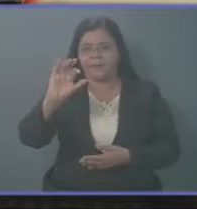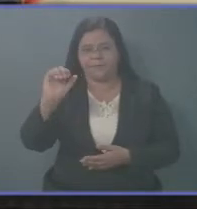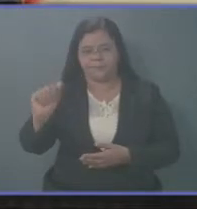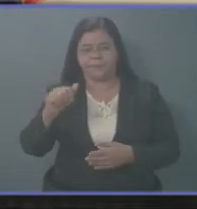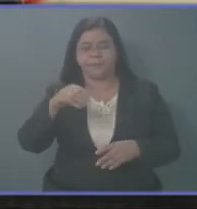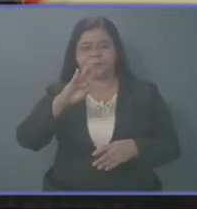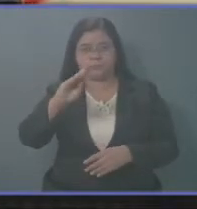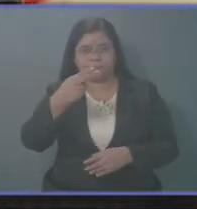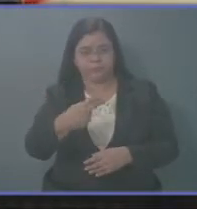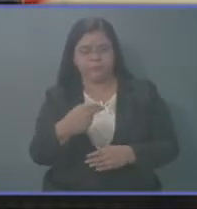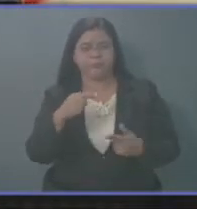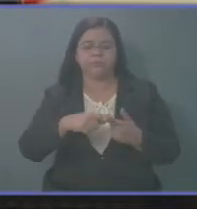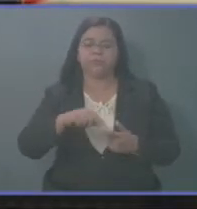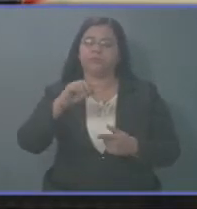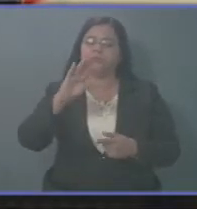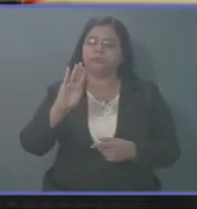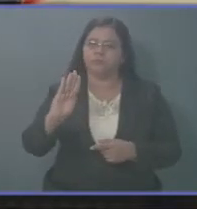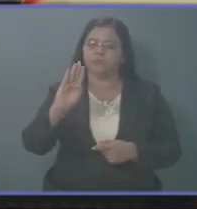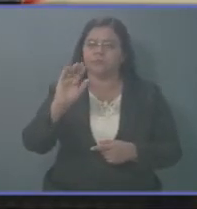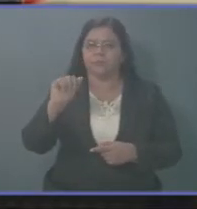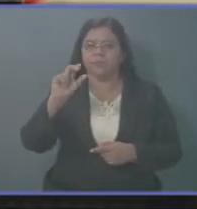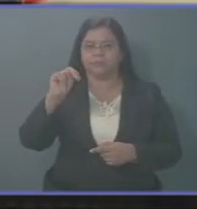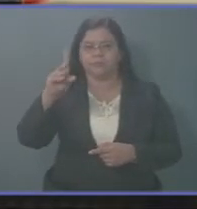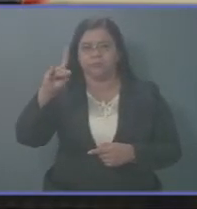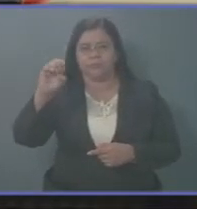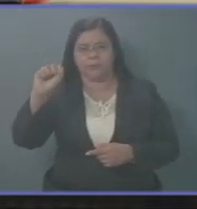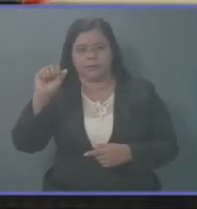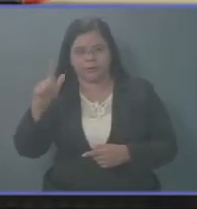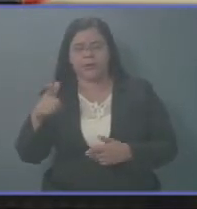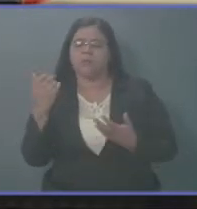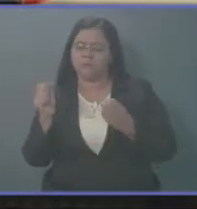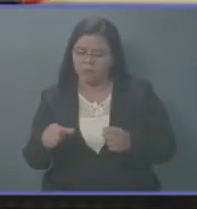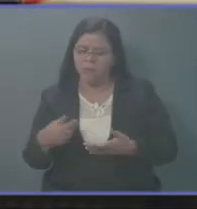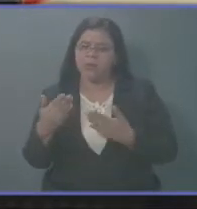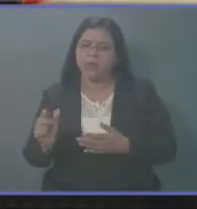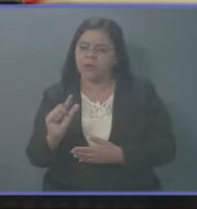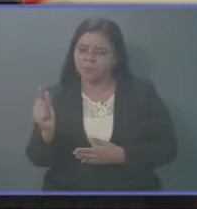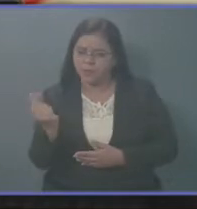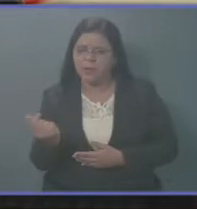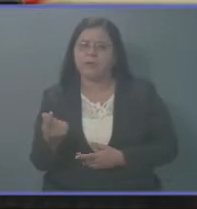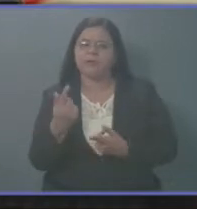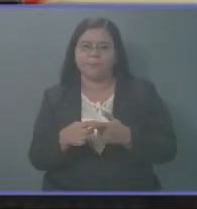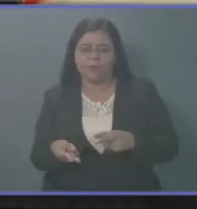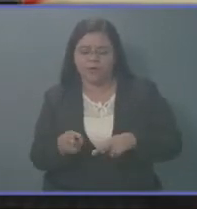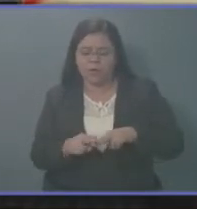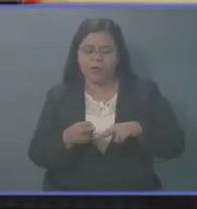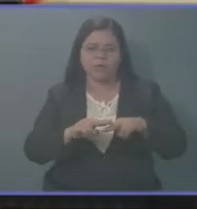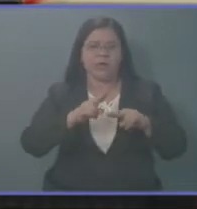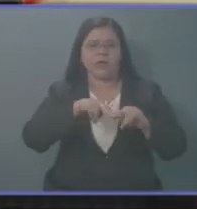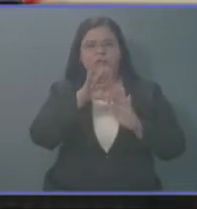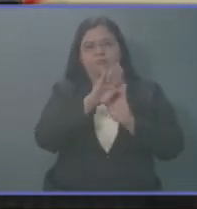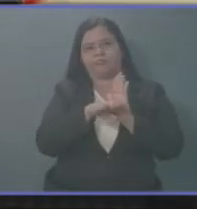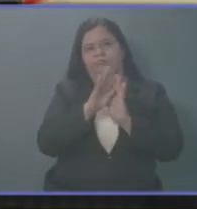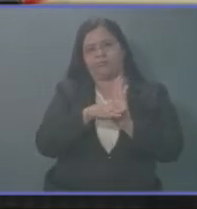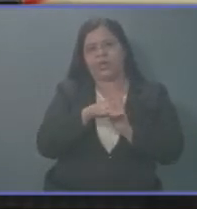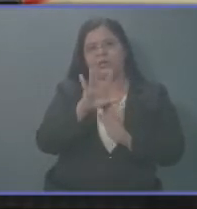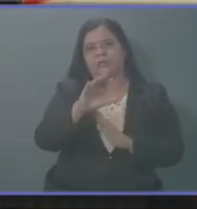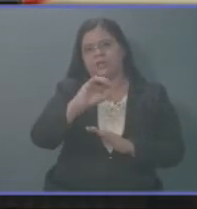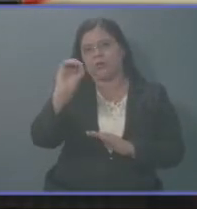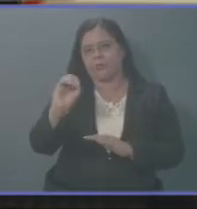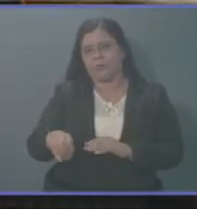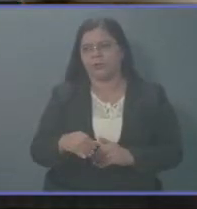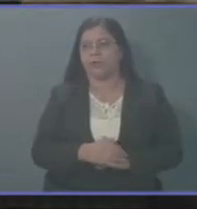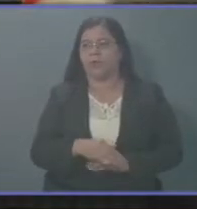de El Salvador y Banco de Desarrollo de El Salvador de crear líneas de crédito necesarias a una tasa de interés no mayor al 5%